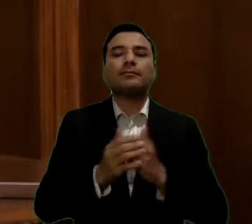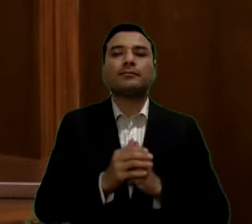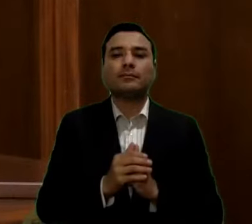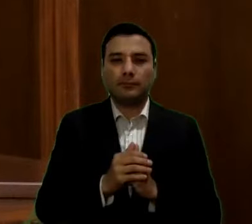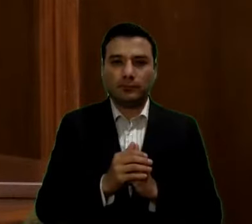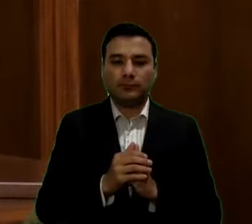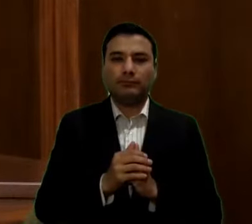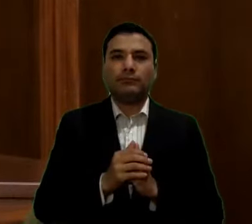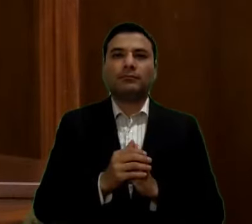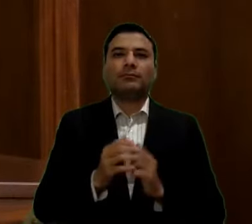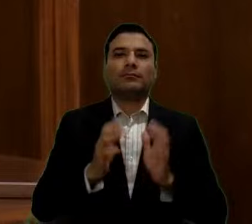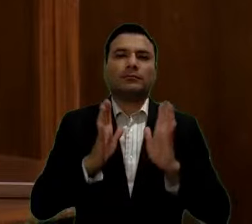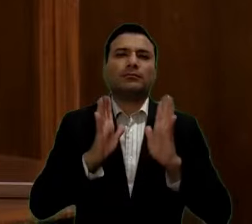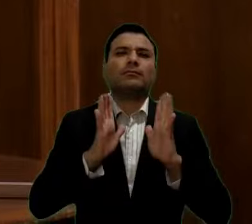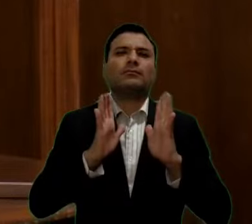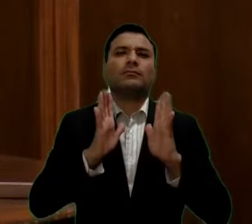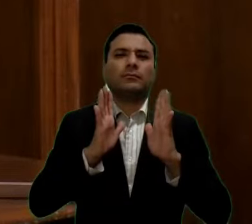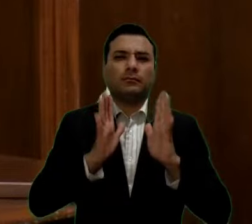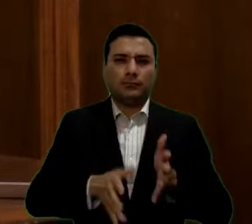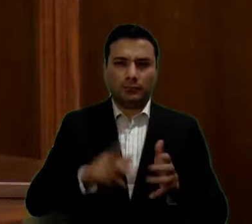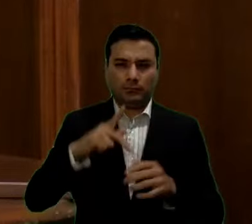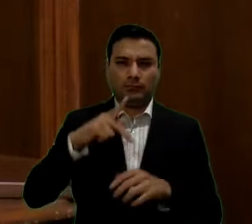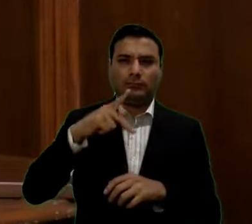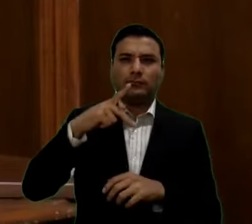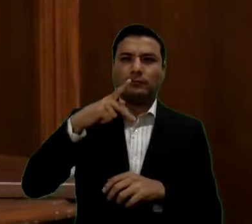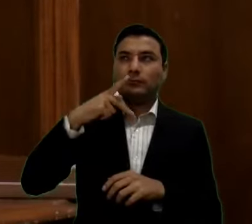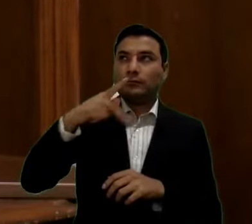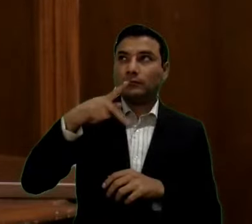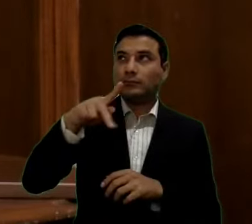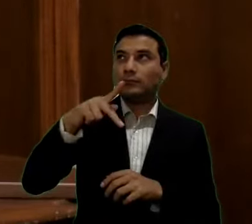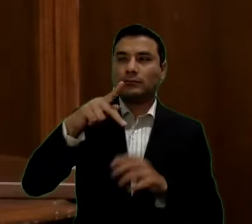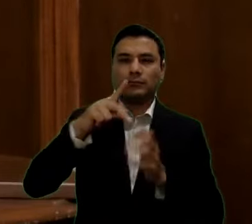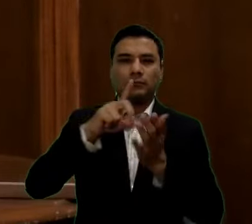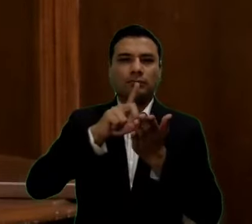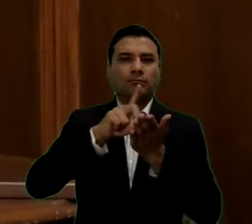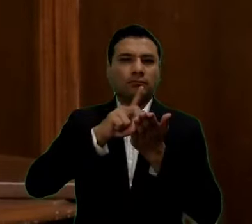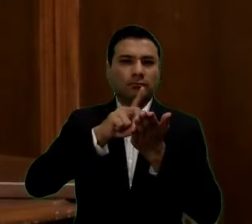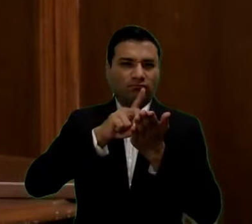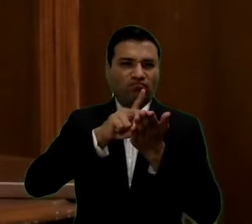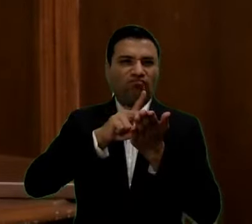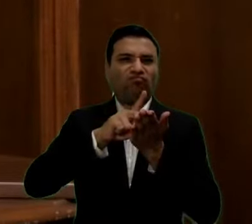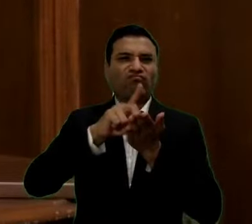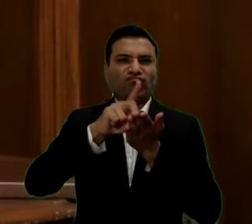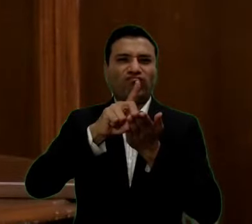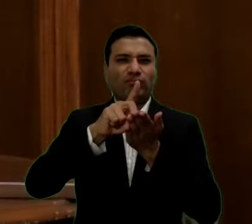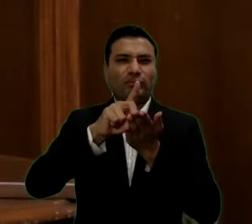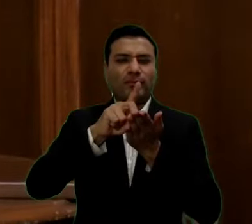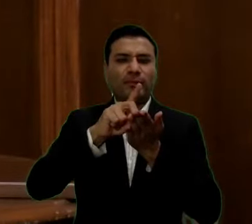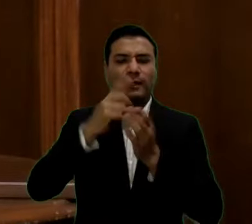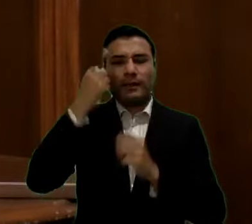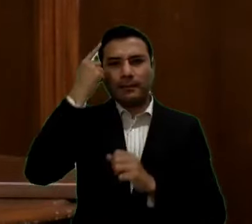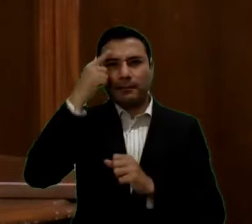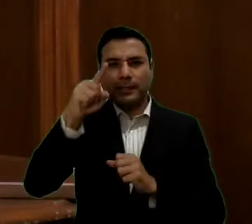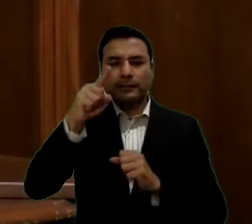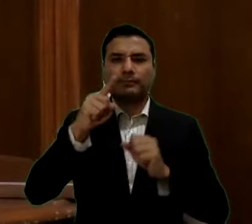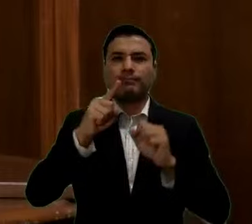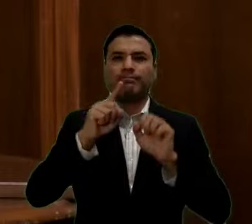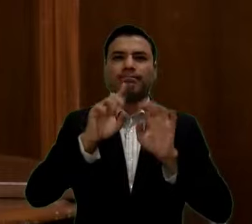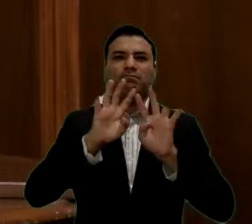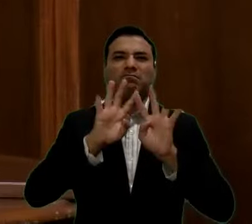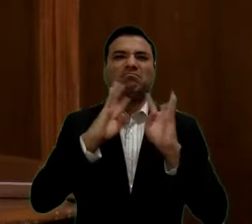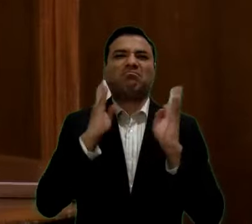materializada el ejercicio de derecho que les corresponden a las personas que, para integrarse y coadyuvar en la toma